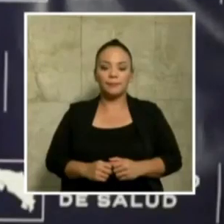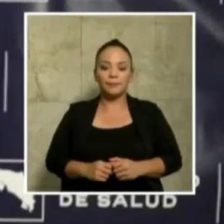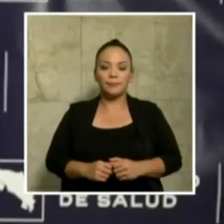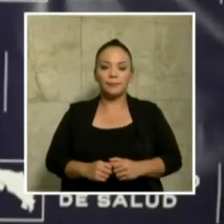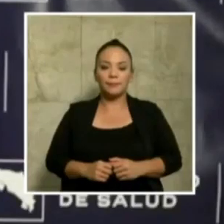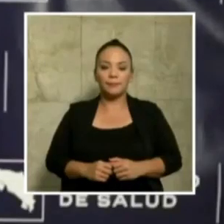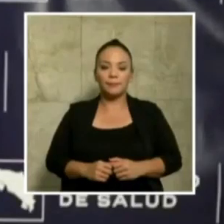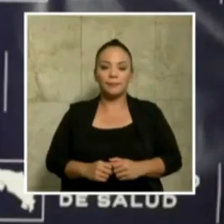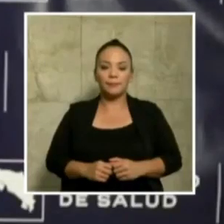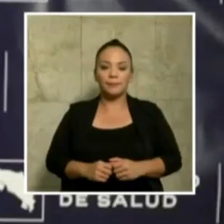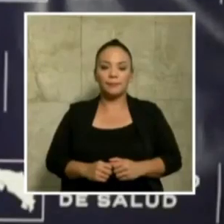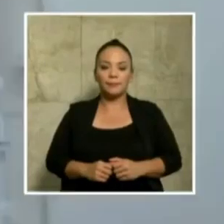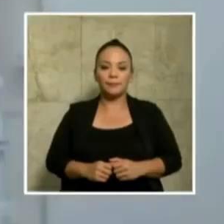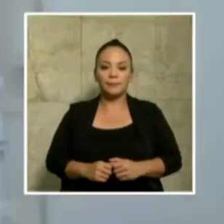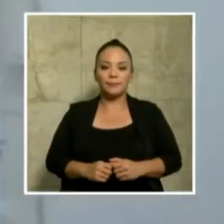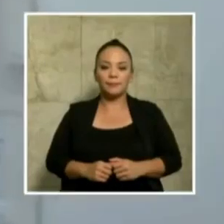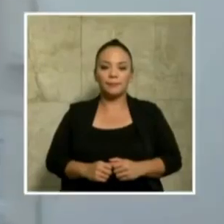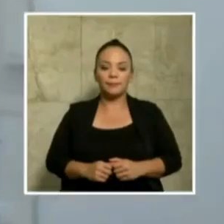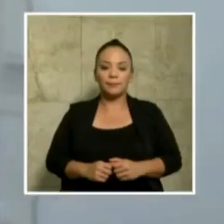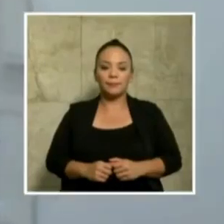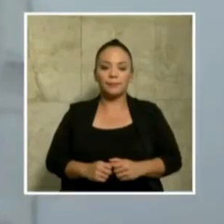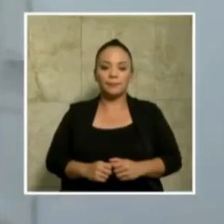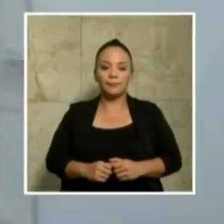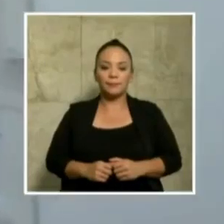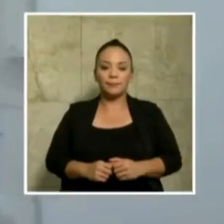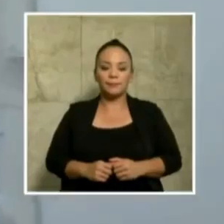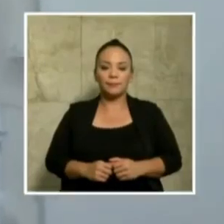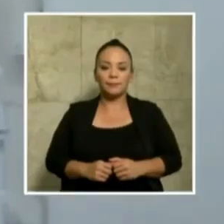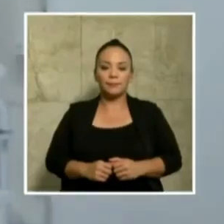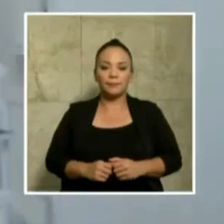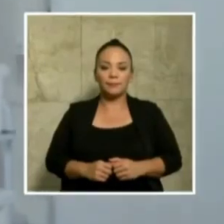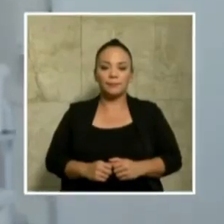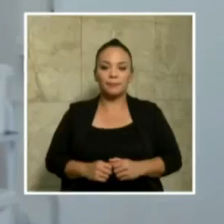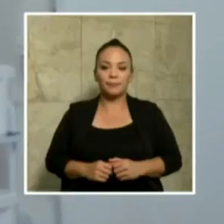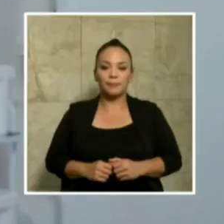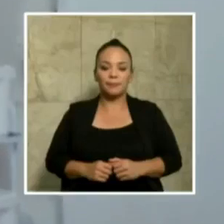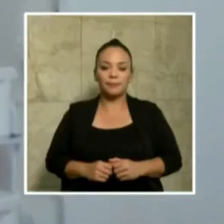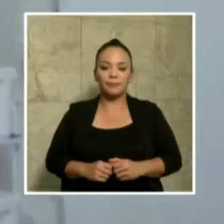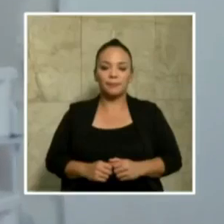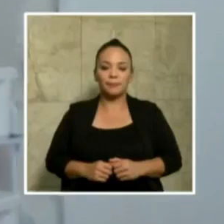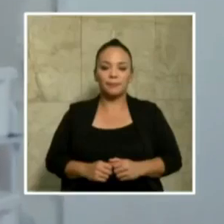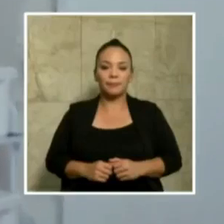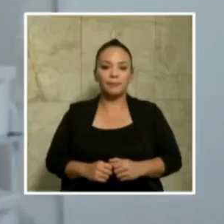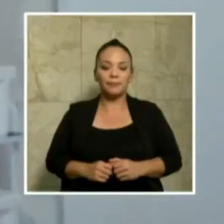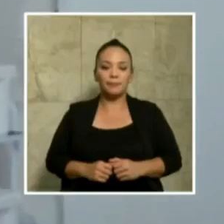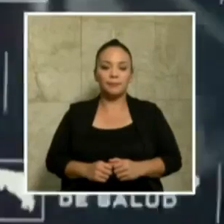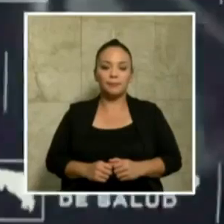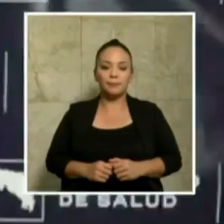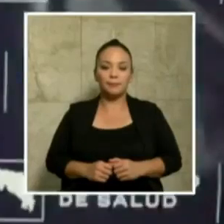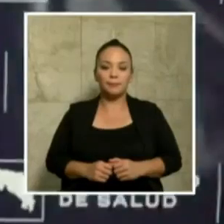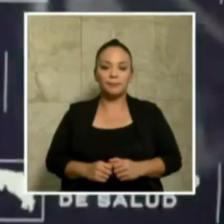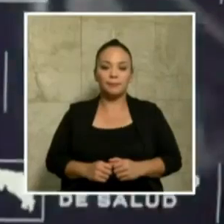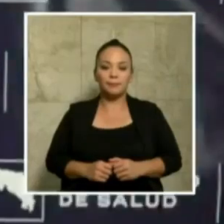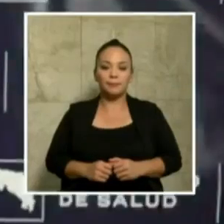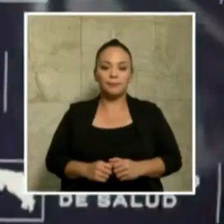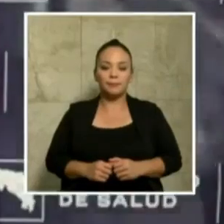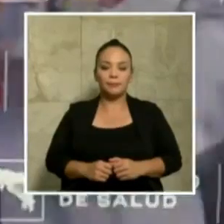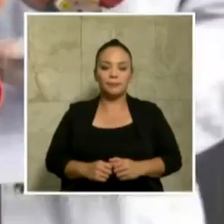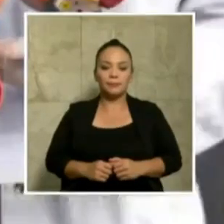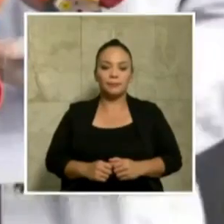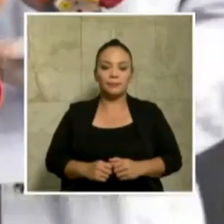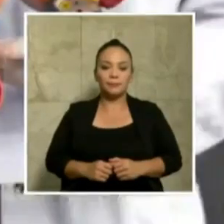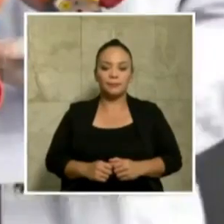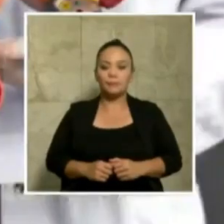femenina, ya que se actualizó la Norma Nacional para la Prevención y el Manejo de Cáncer Cervicouterino en el país. Se trata de un cambio en la prueba